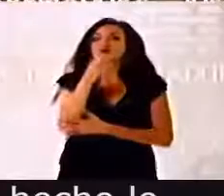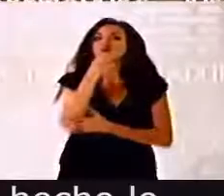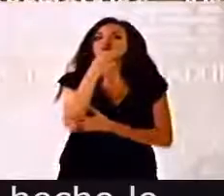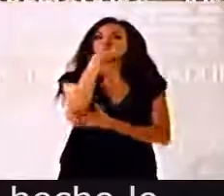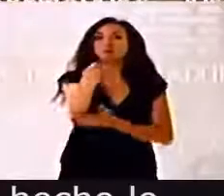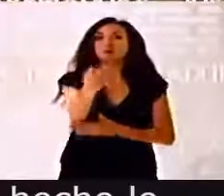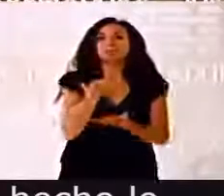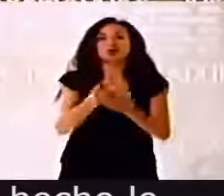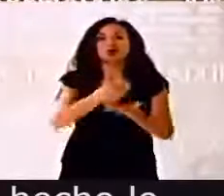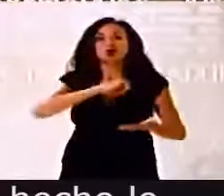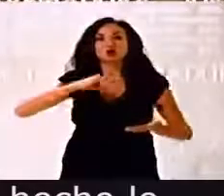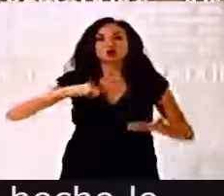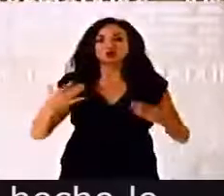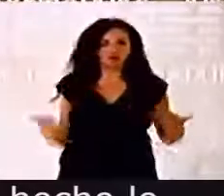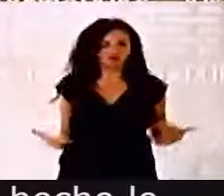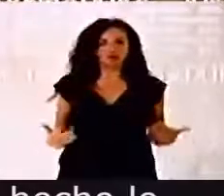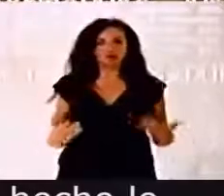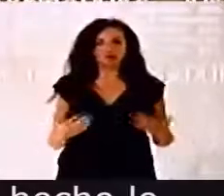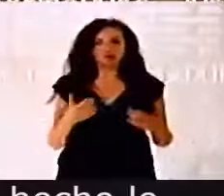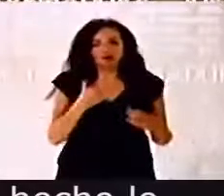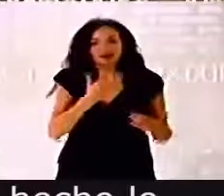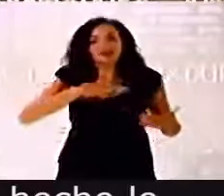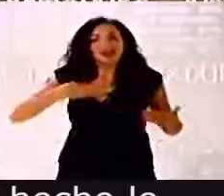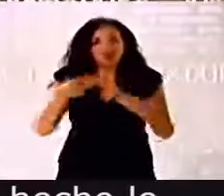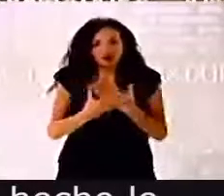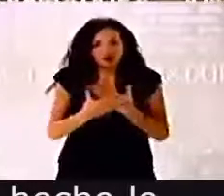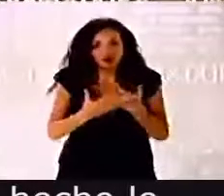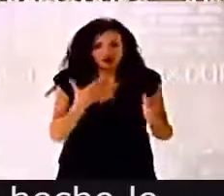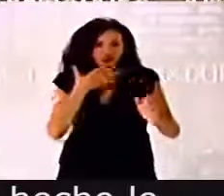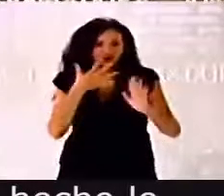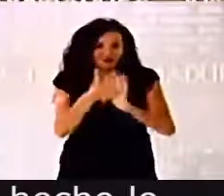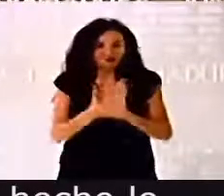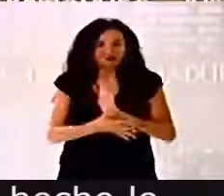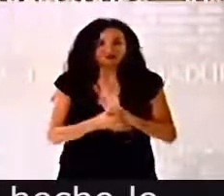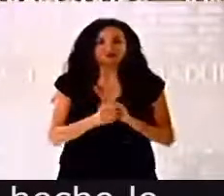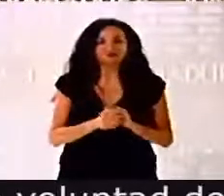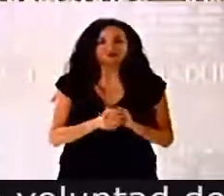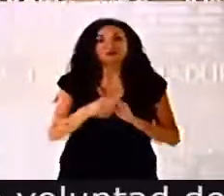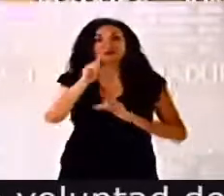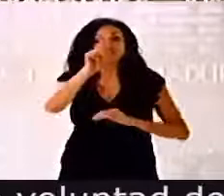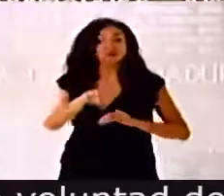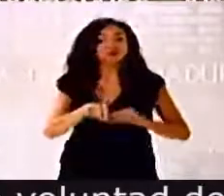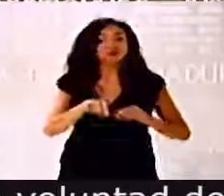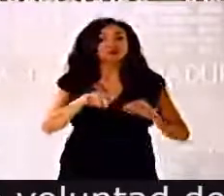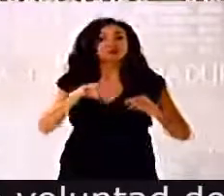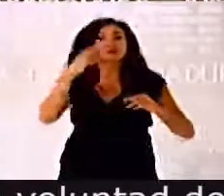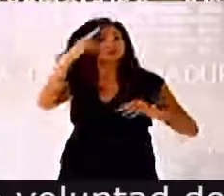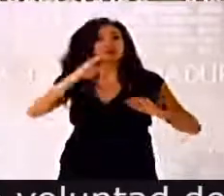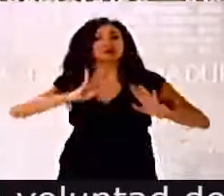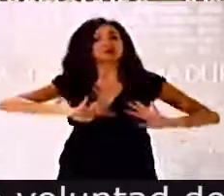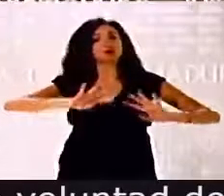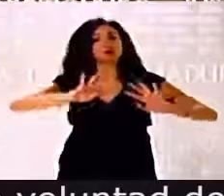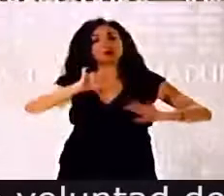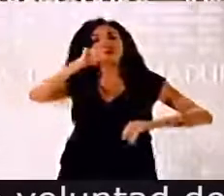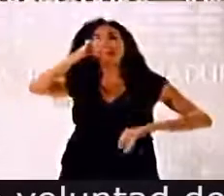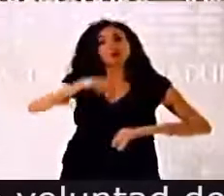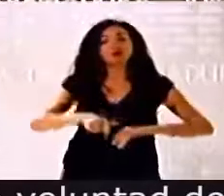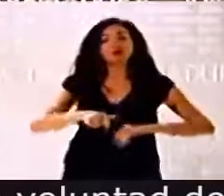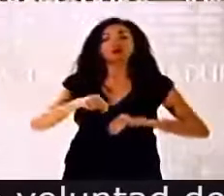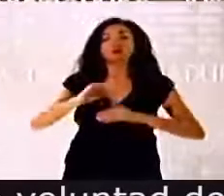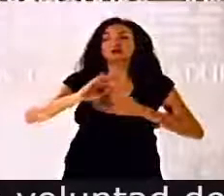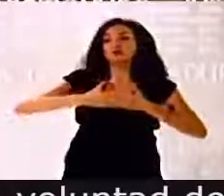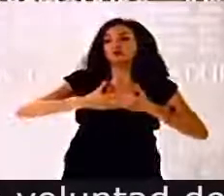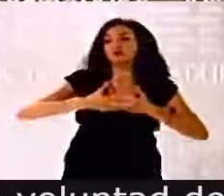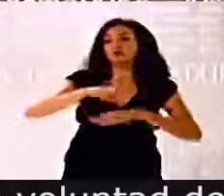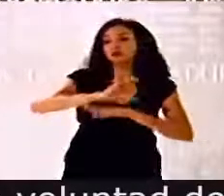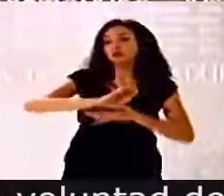llama, es decir, como voluntad de este Gobierno. Respeto profundo por las manifestaciones. Hoy están en la puerta de la Consejería de Educación, en